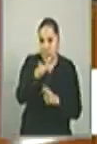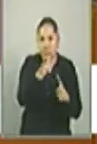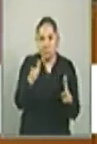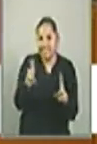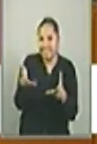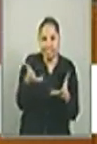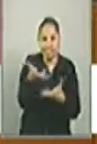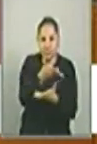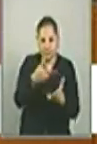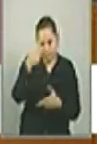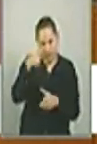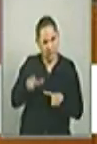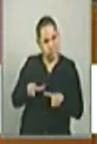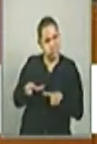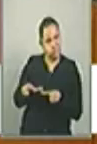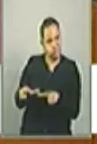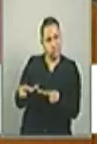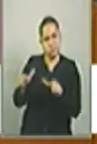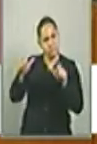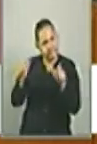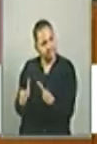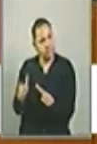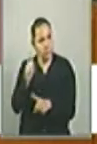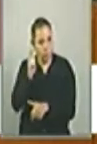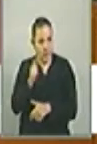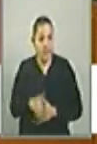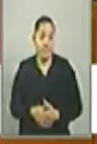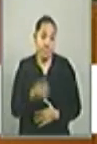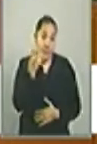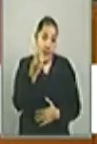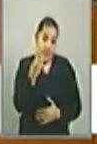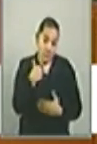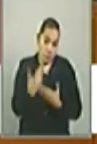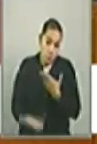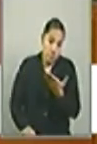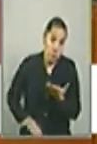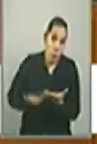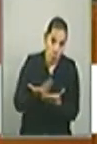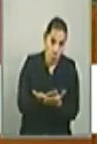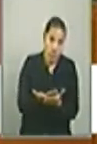el objeto de nuestra propuesta. Esperamos que la siguiente legislatura la